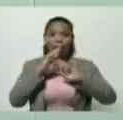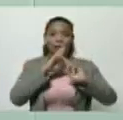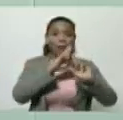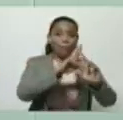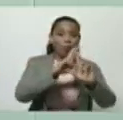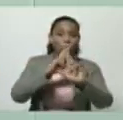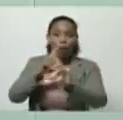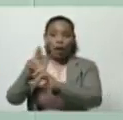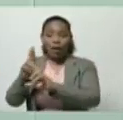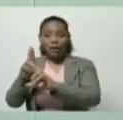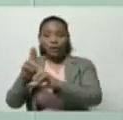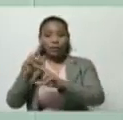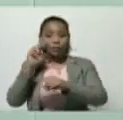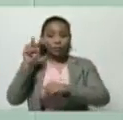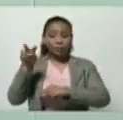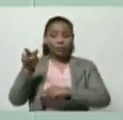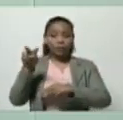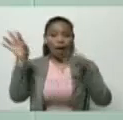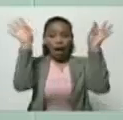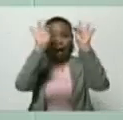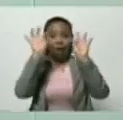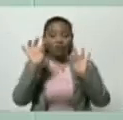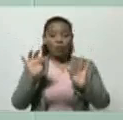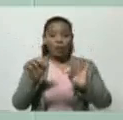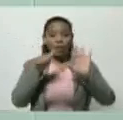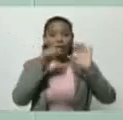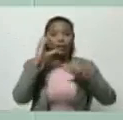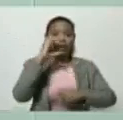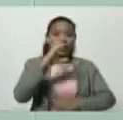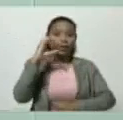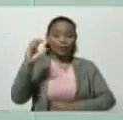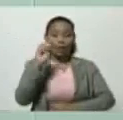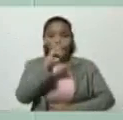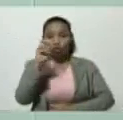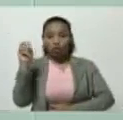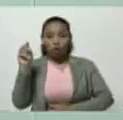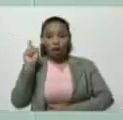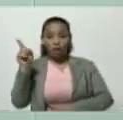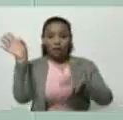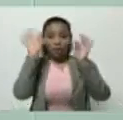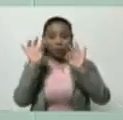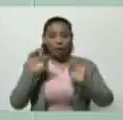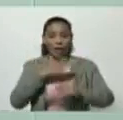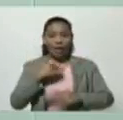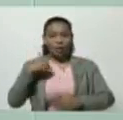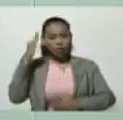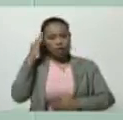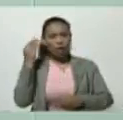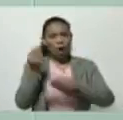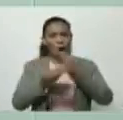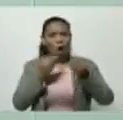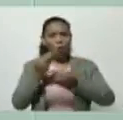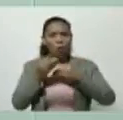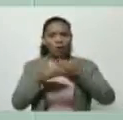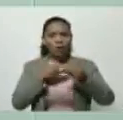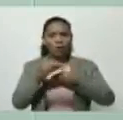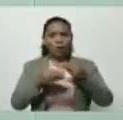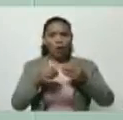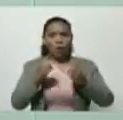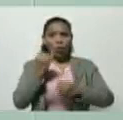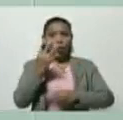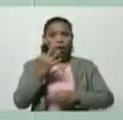resultados están siendo por el mecanismo CC200. En ese sentido, queremos conocer cómo ha sido el mecanismo en cuanto a